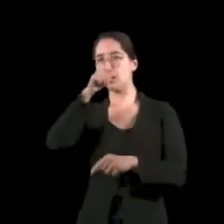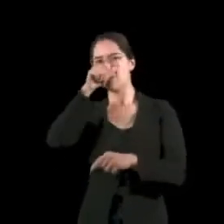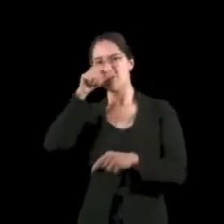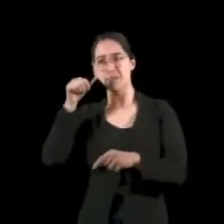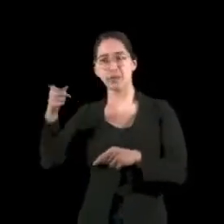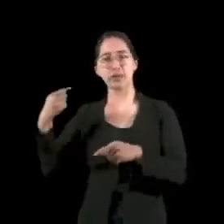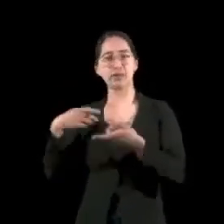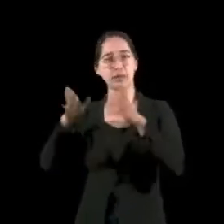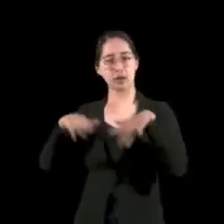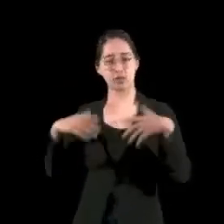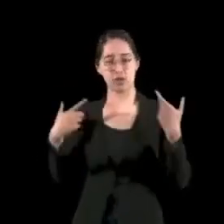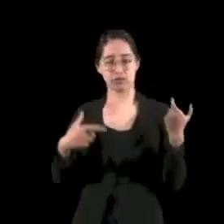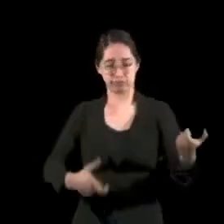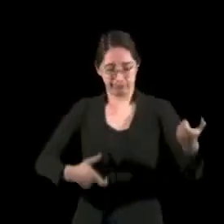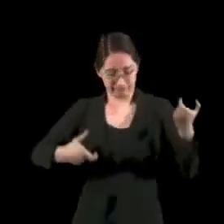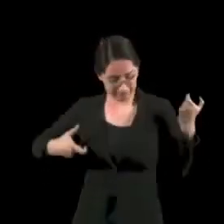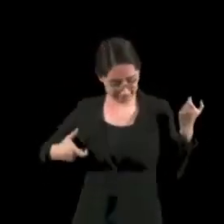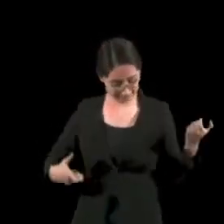escopetas